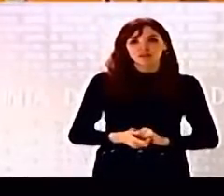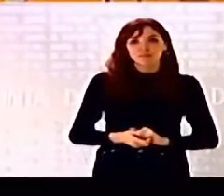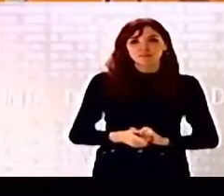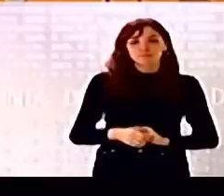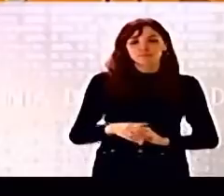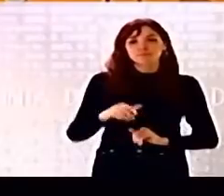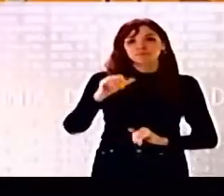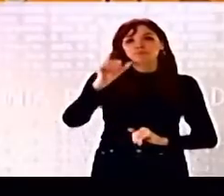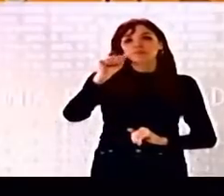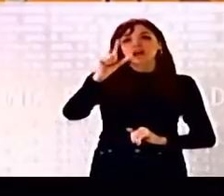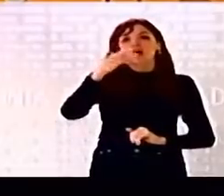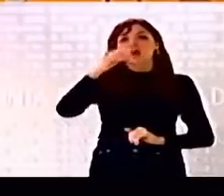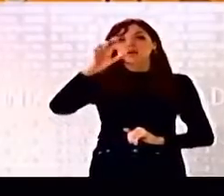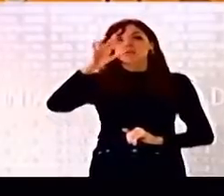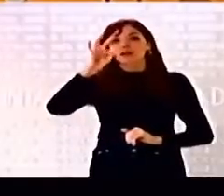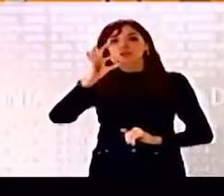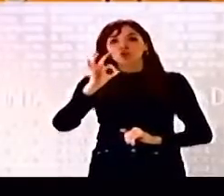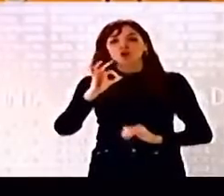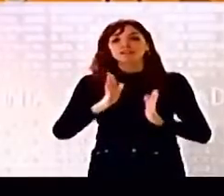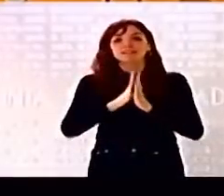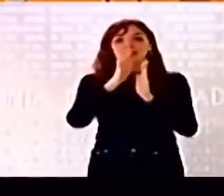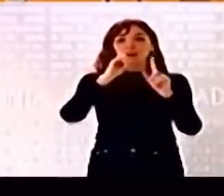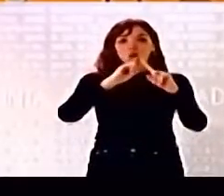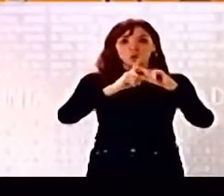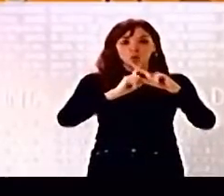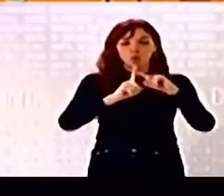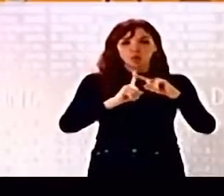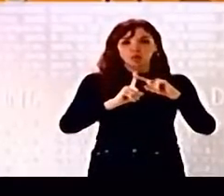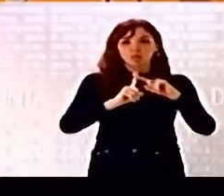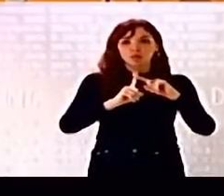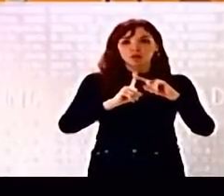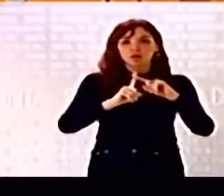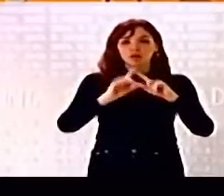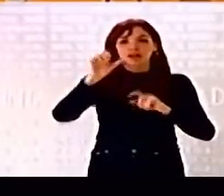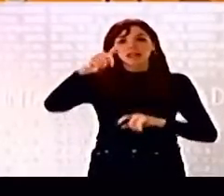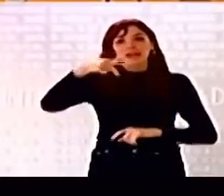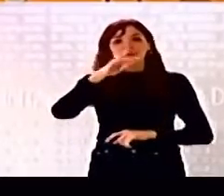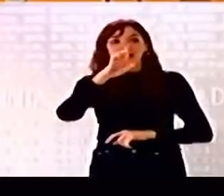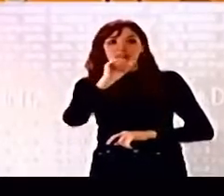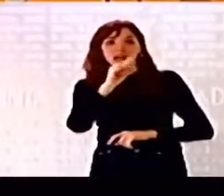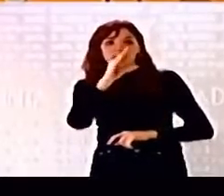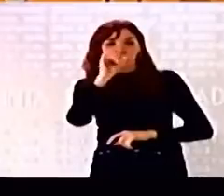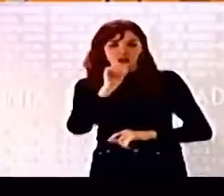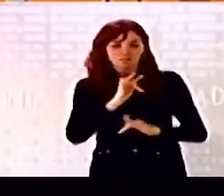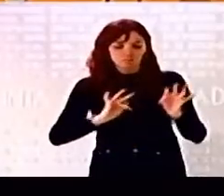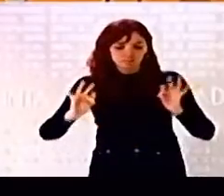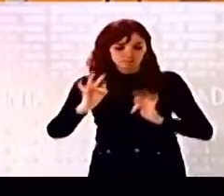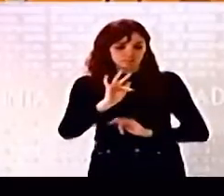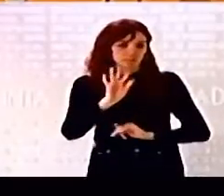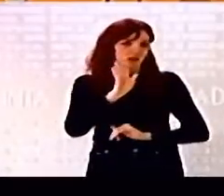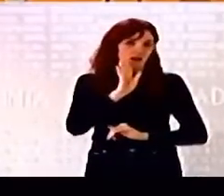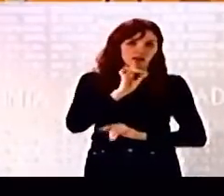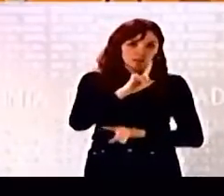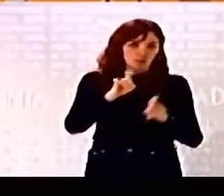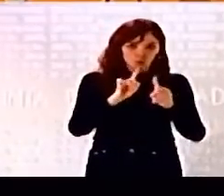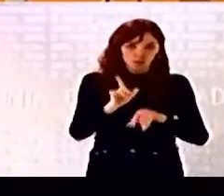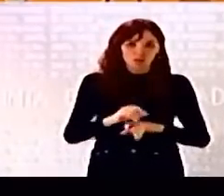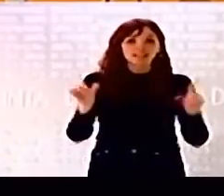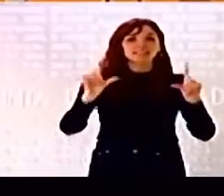Alberto, de la agencia EFE, Alberto Santa Cruz. En Gracia, que no ha preguntado, por favor. En Gracia, de Televisión Española.